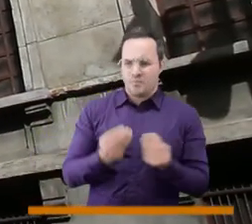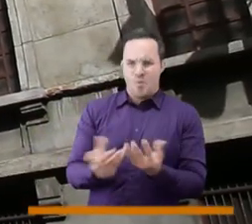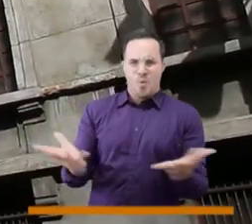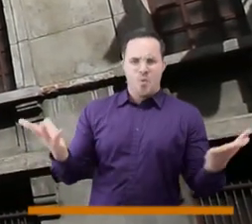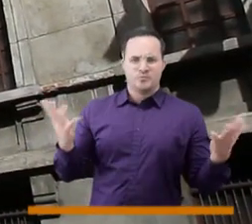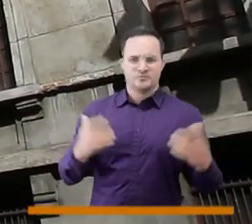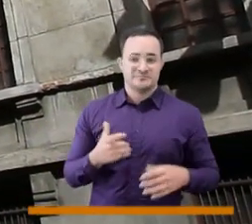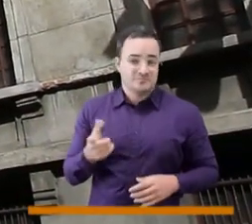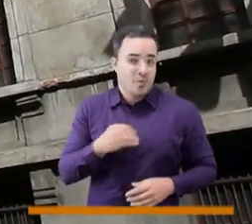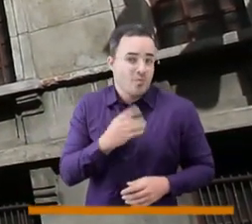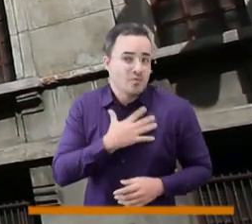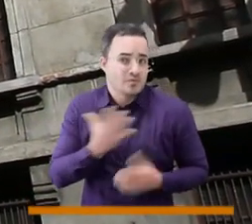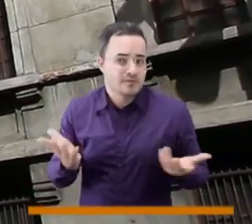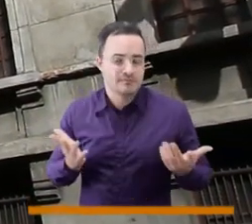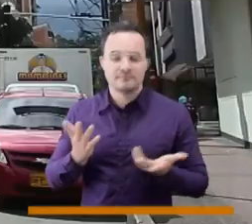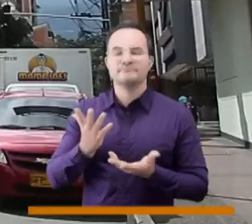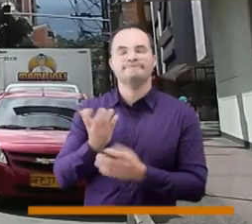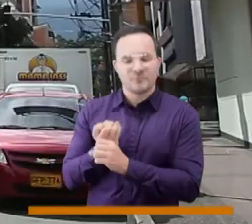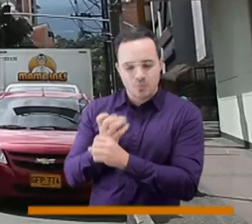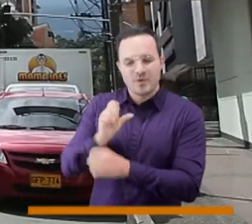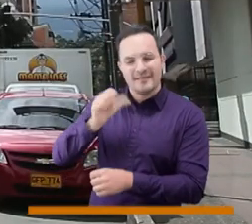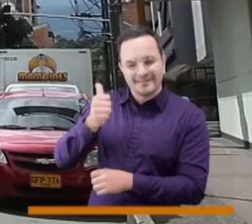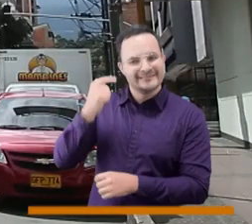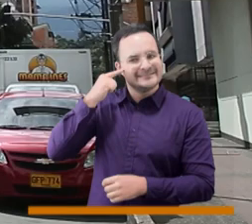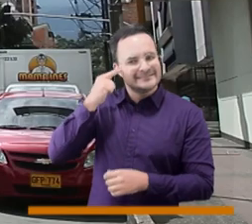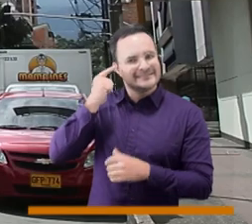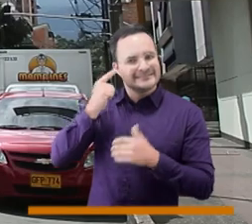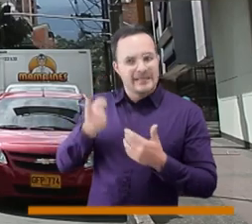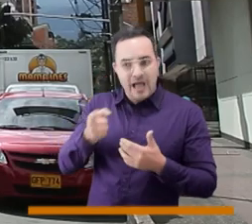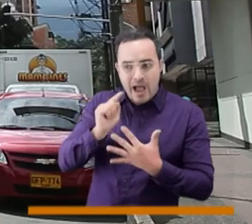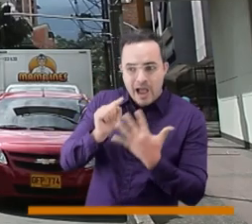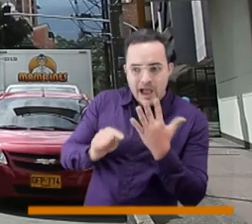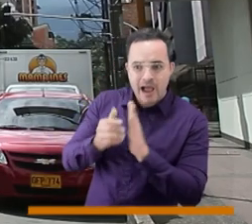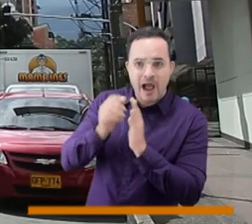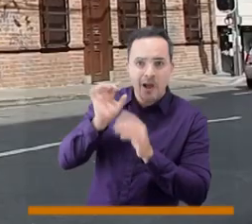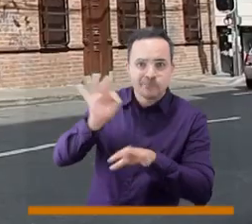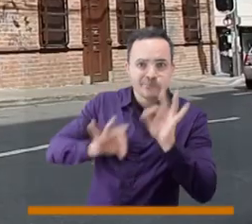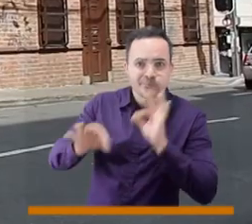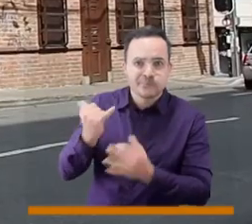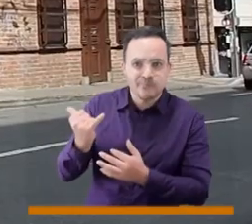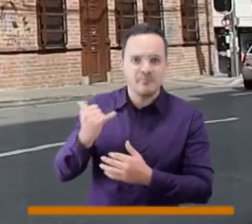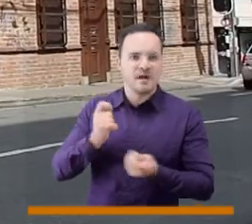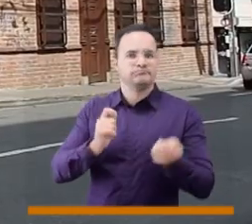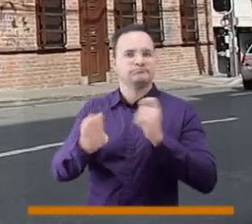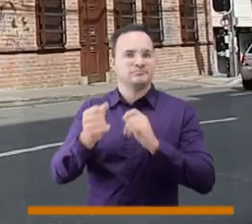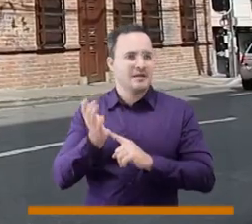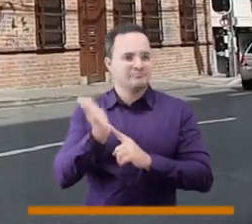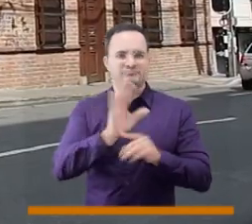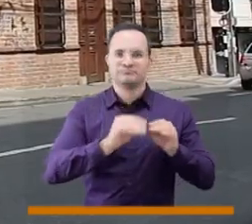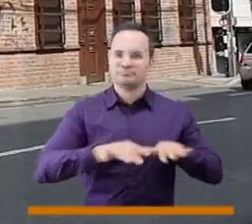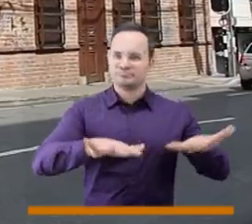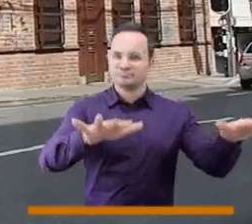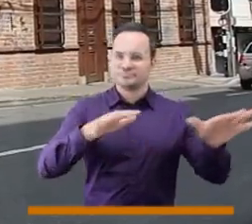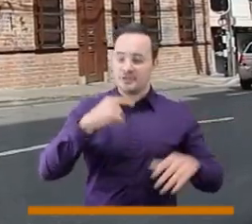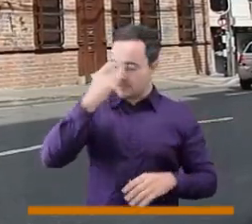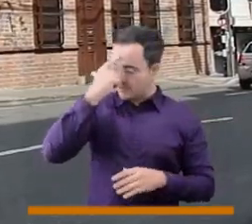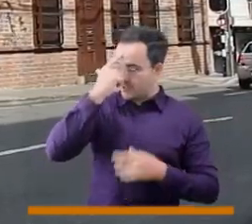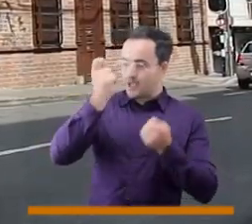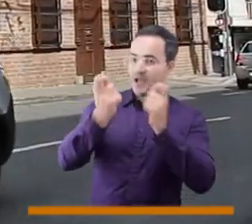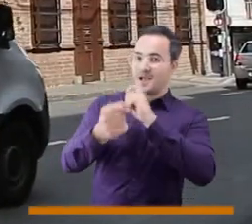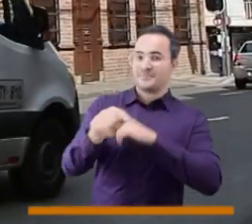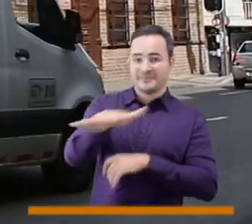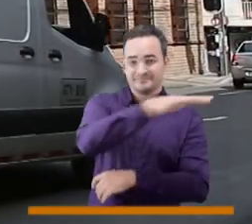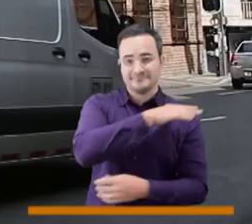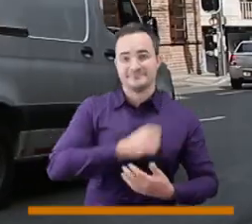saberlas segmentar en el territorio de la Comuna 10, potenciarlas y cambiar el imaginario. Valentina, ¿le preocupa